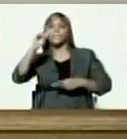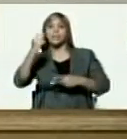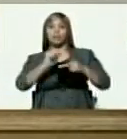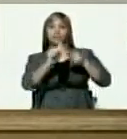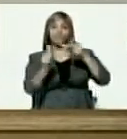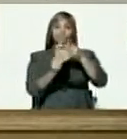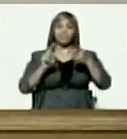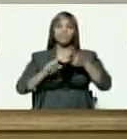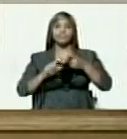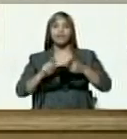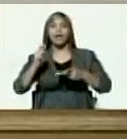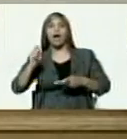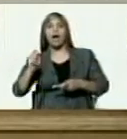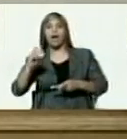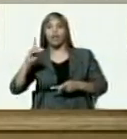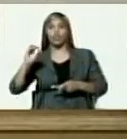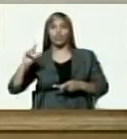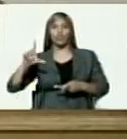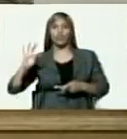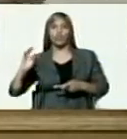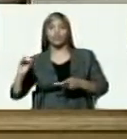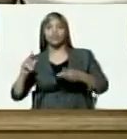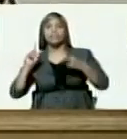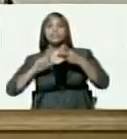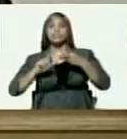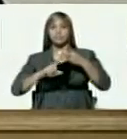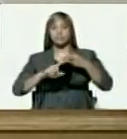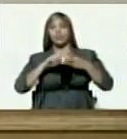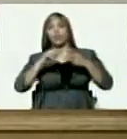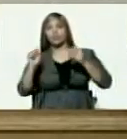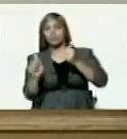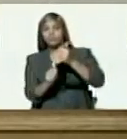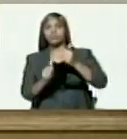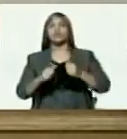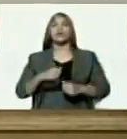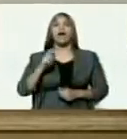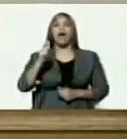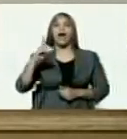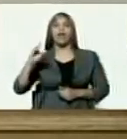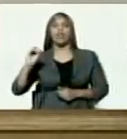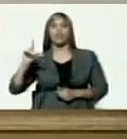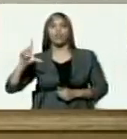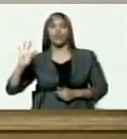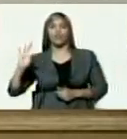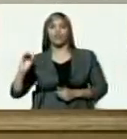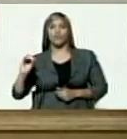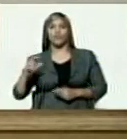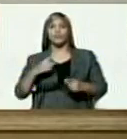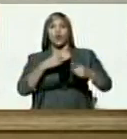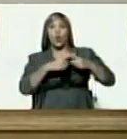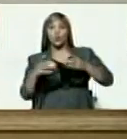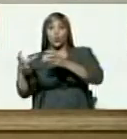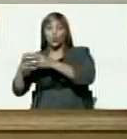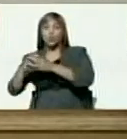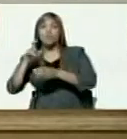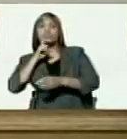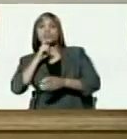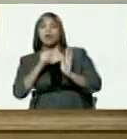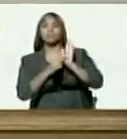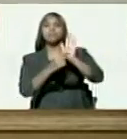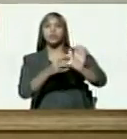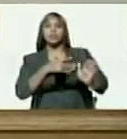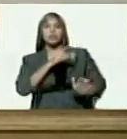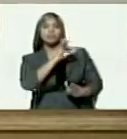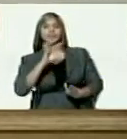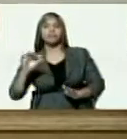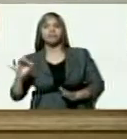Vizcaíno, segundo suplente Saúl de Jesús Bernal Peña. Postulado por las universidades en las Facultades